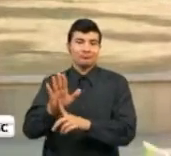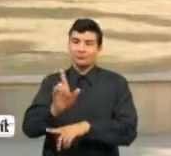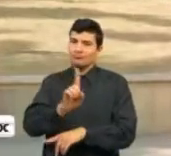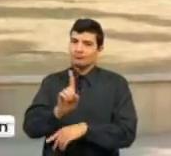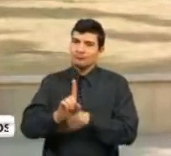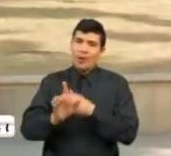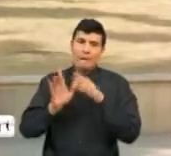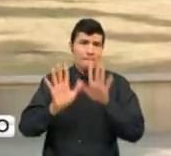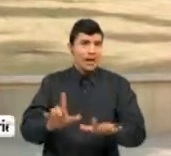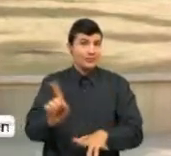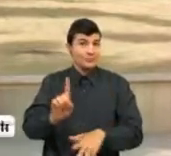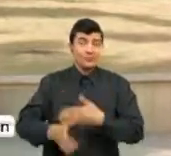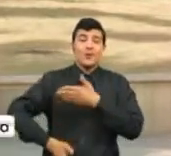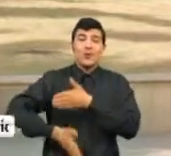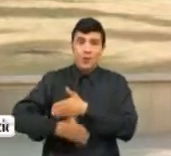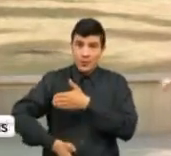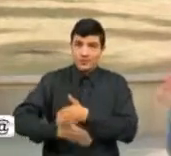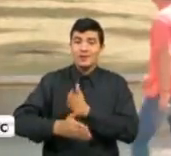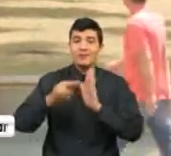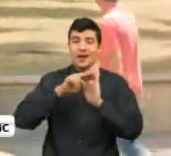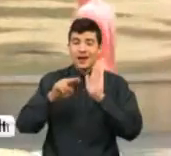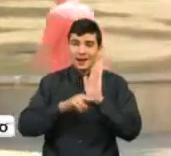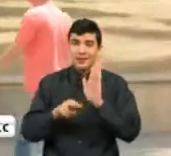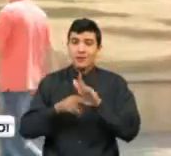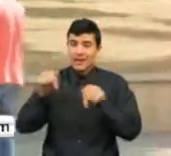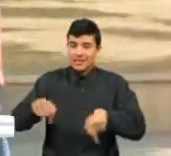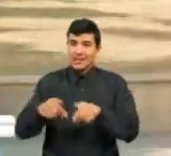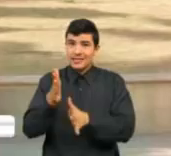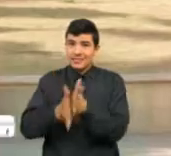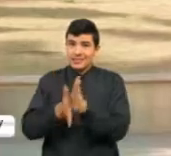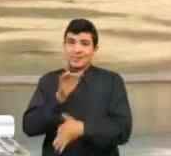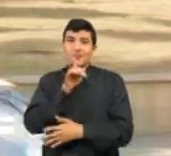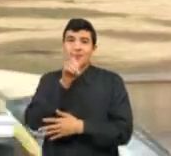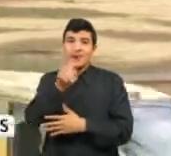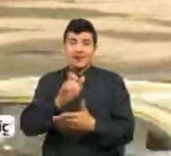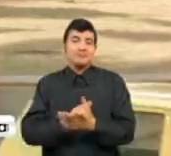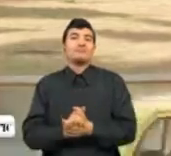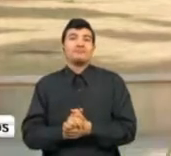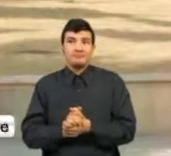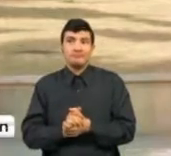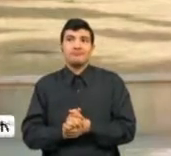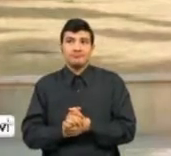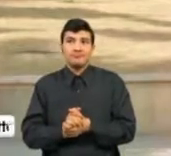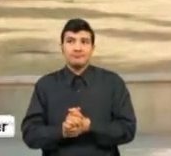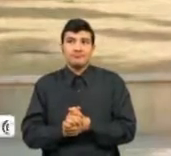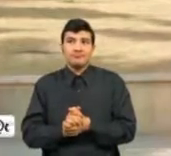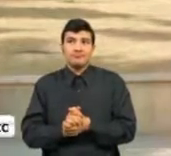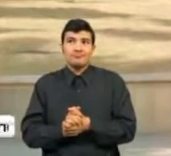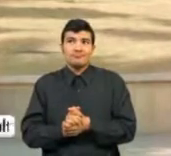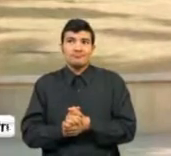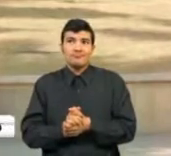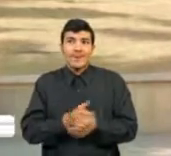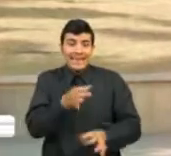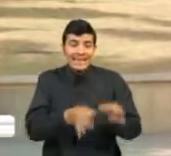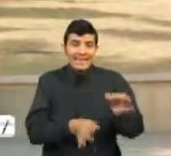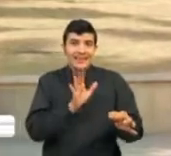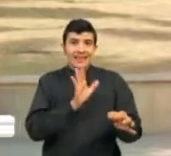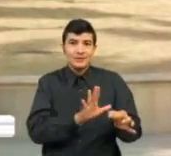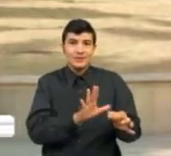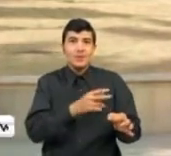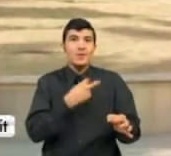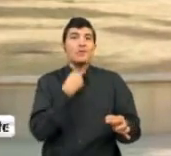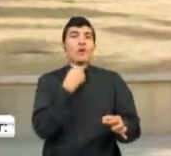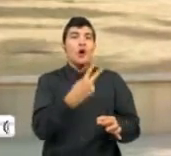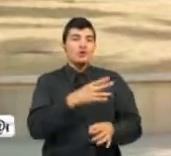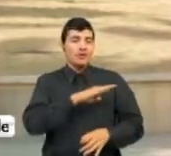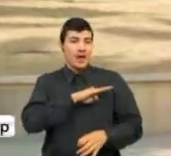continúa el pico y placa en el centro de la capital santandereana. Aún así, en una interpretación jurídica, voceros de la